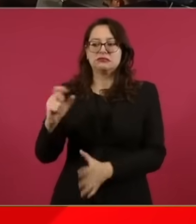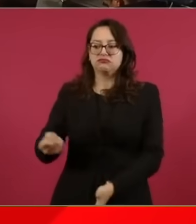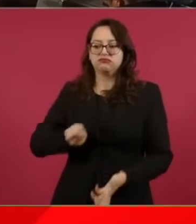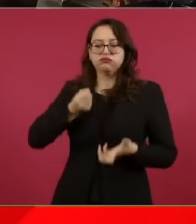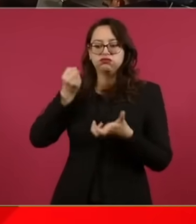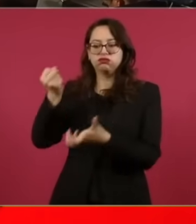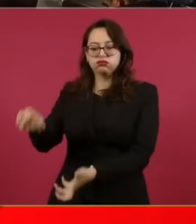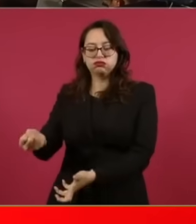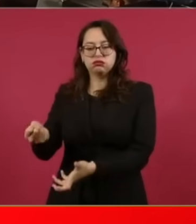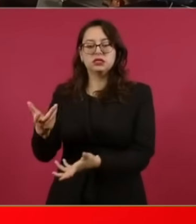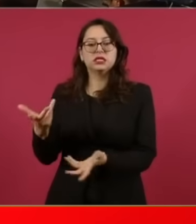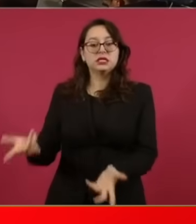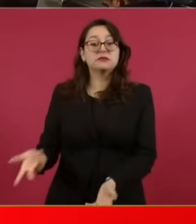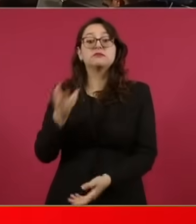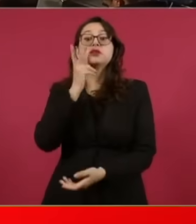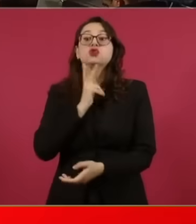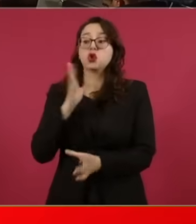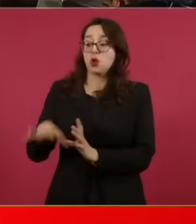Es decir,